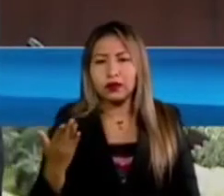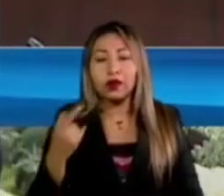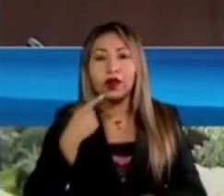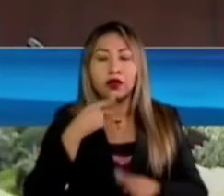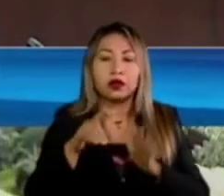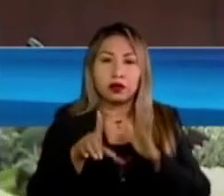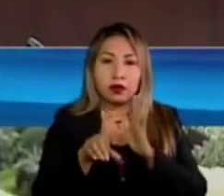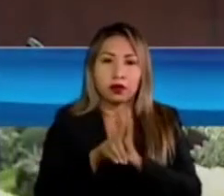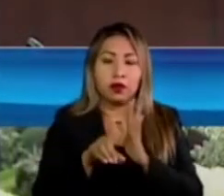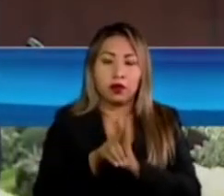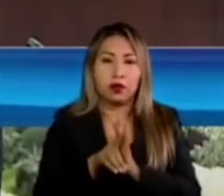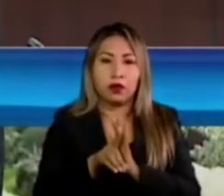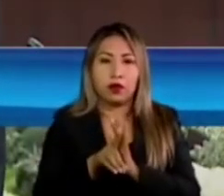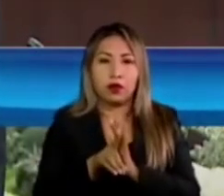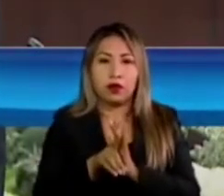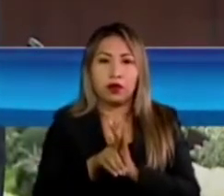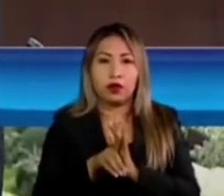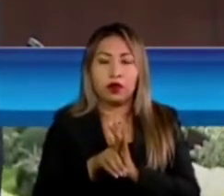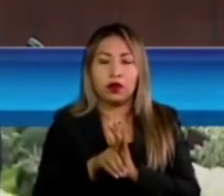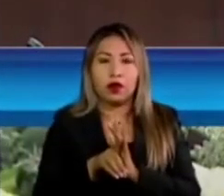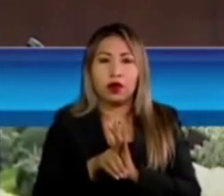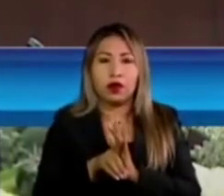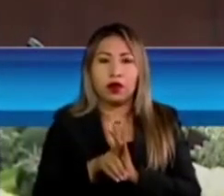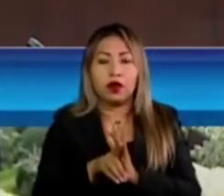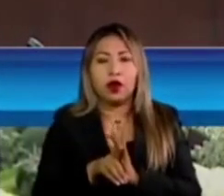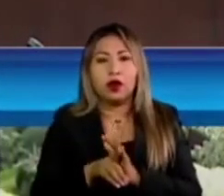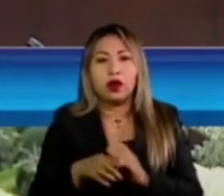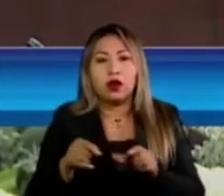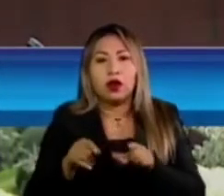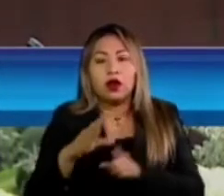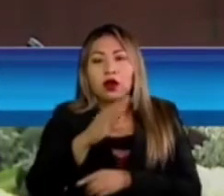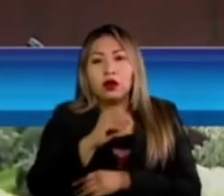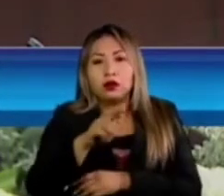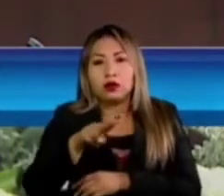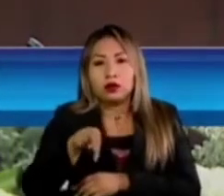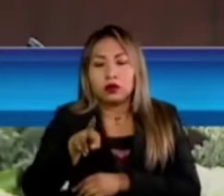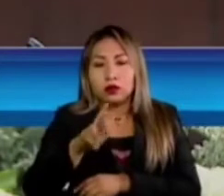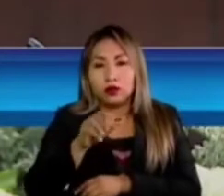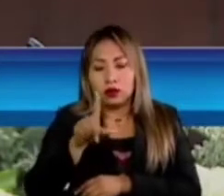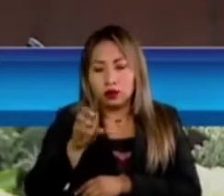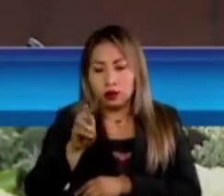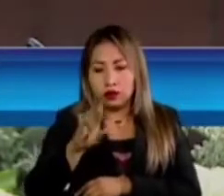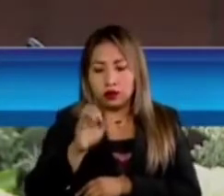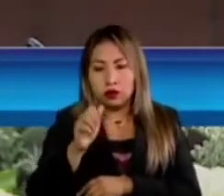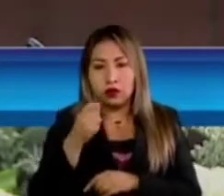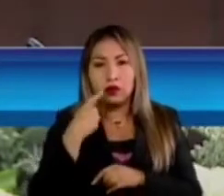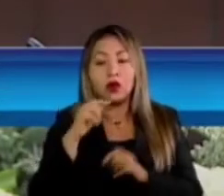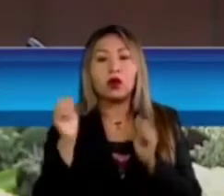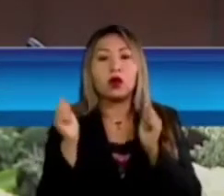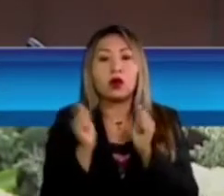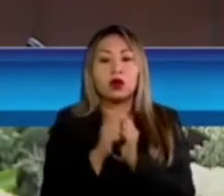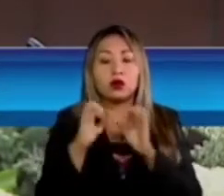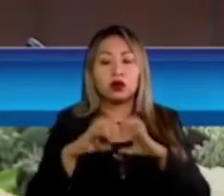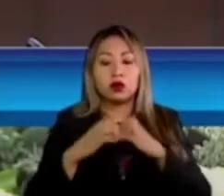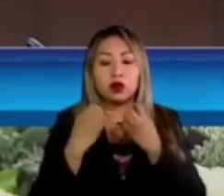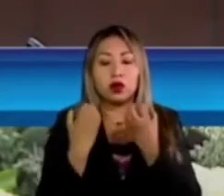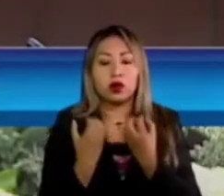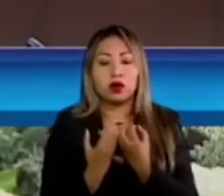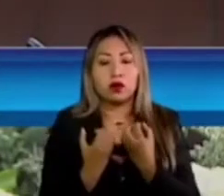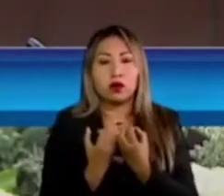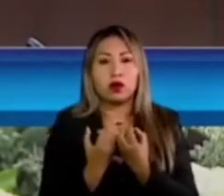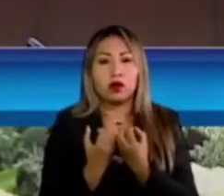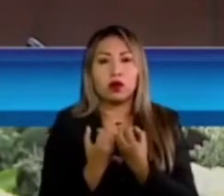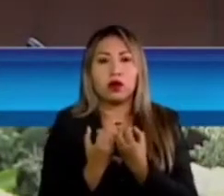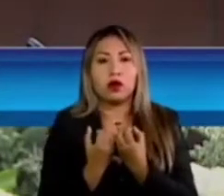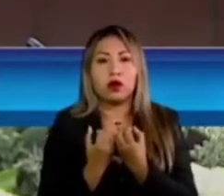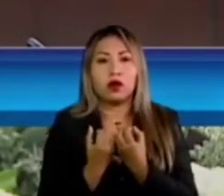ley, es la Contraloría General de la República, con su equipo de auditores, la